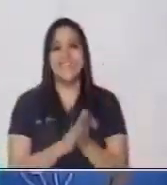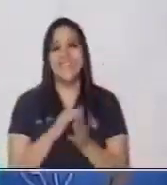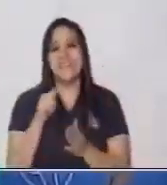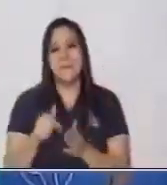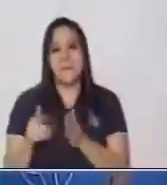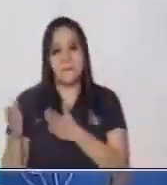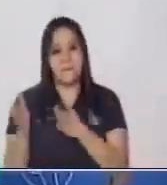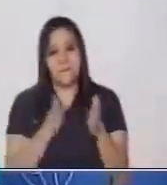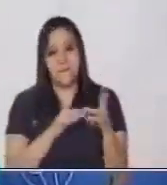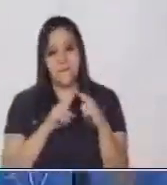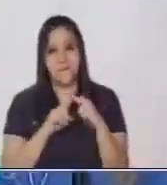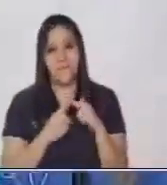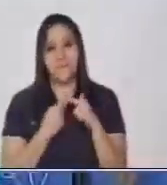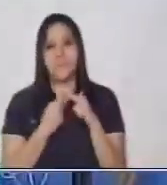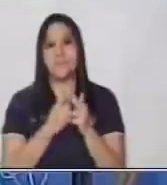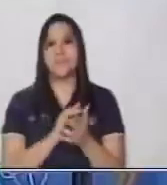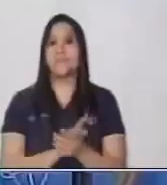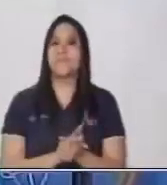Iniciamos.